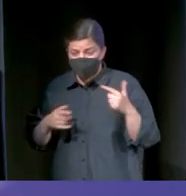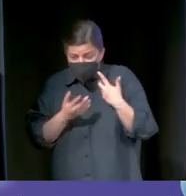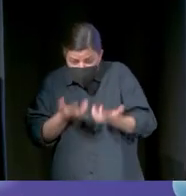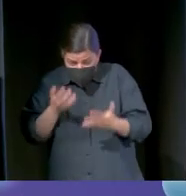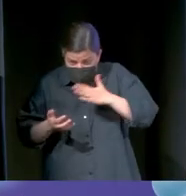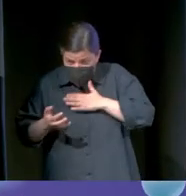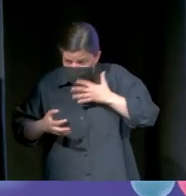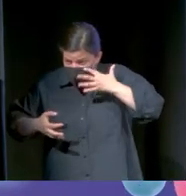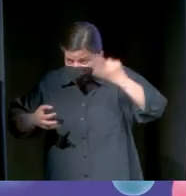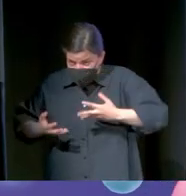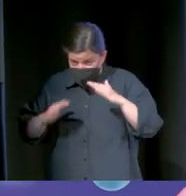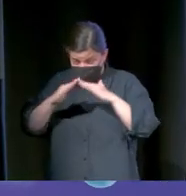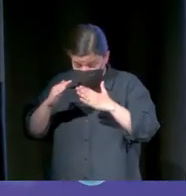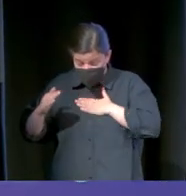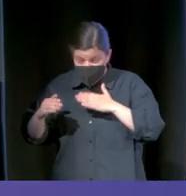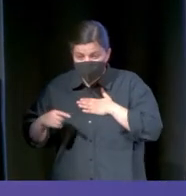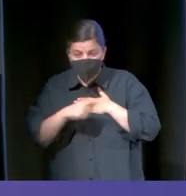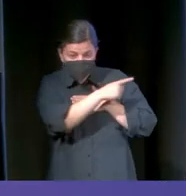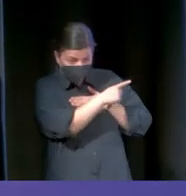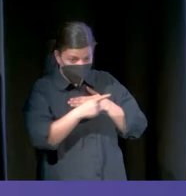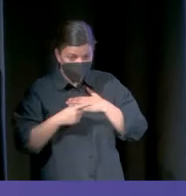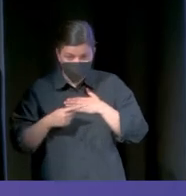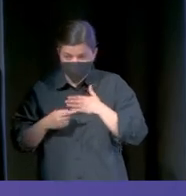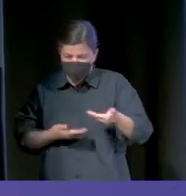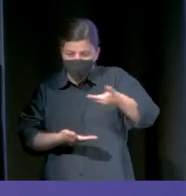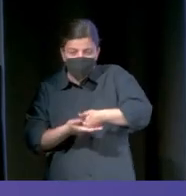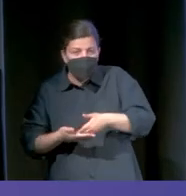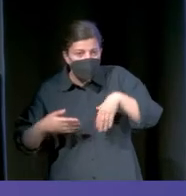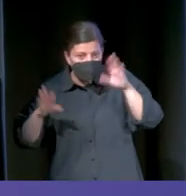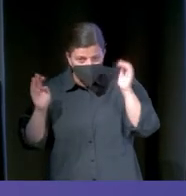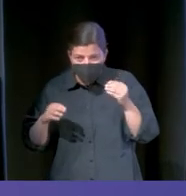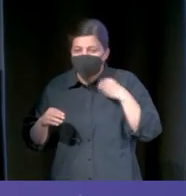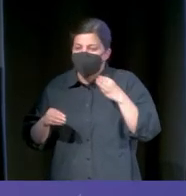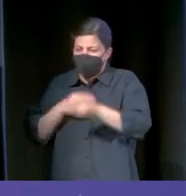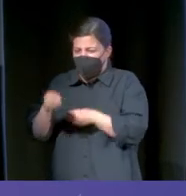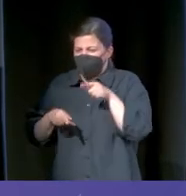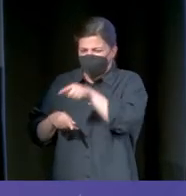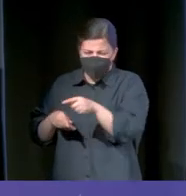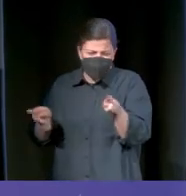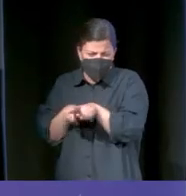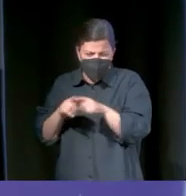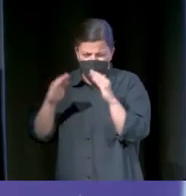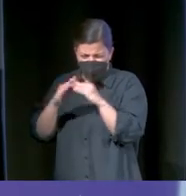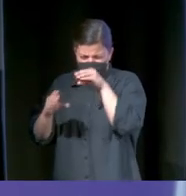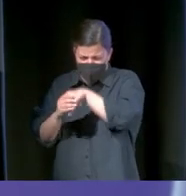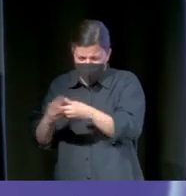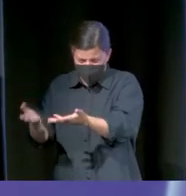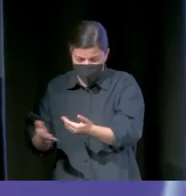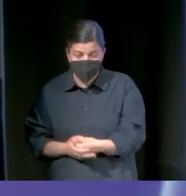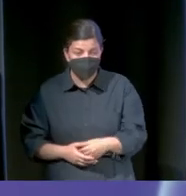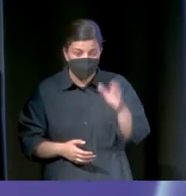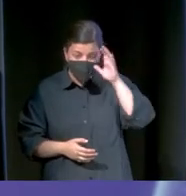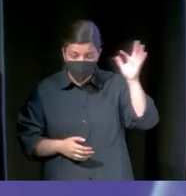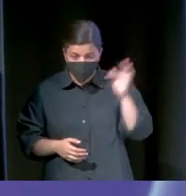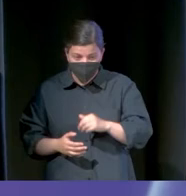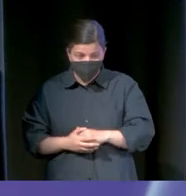real en mi casa y ahí es como yo hago esta publicidad que me la pidieron rollo lore hazlo tú cómo lo haces en tu cocina vamos a escuchar los artífices